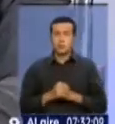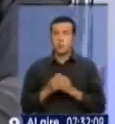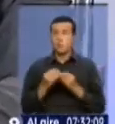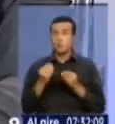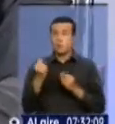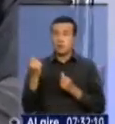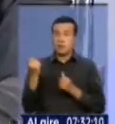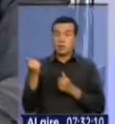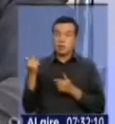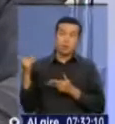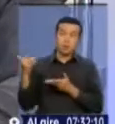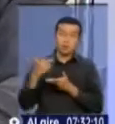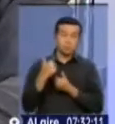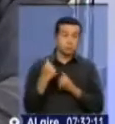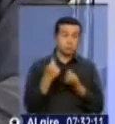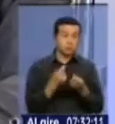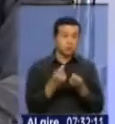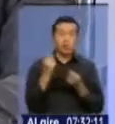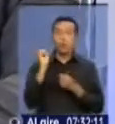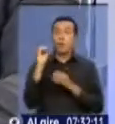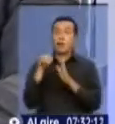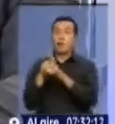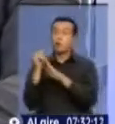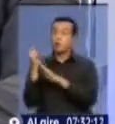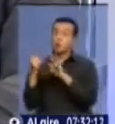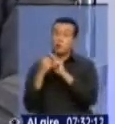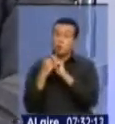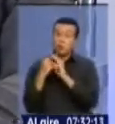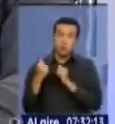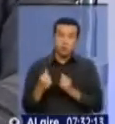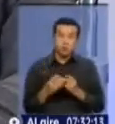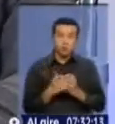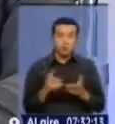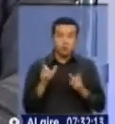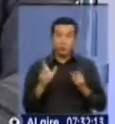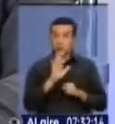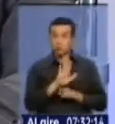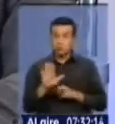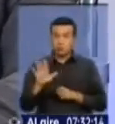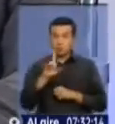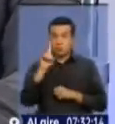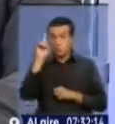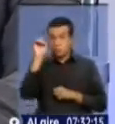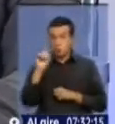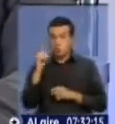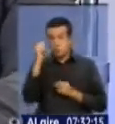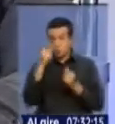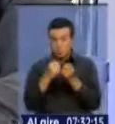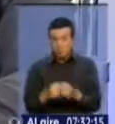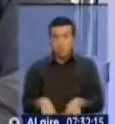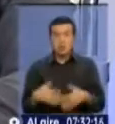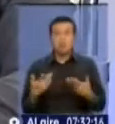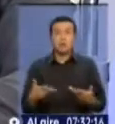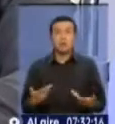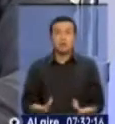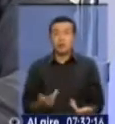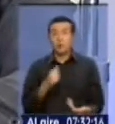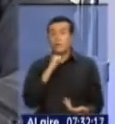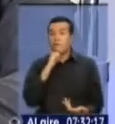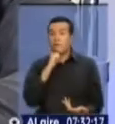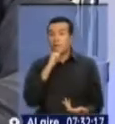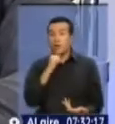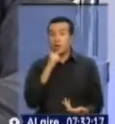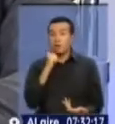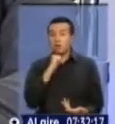que había sido otorgada por el sistema financiero público para estas personas que perdieron el 100% de la inversión no hemos creado todavía